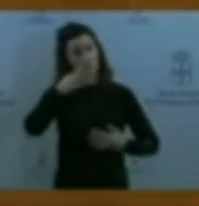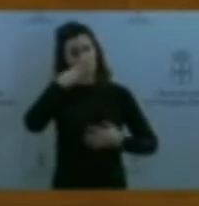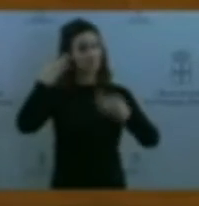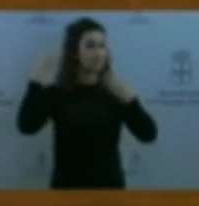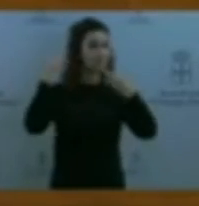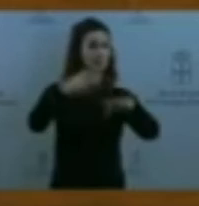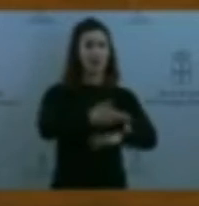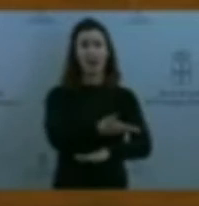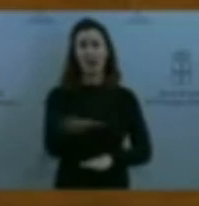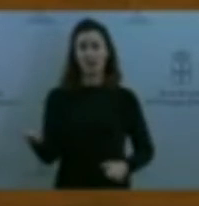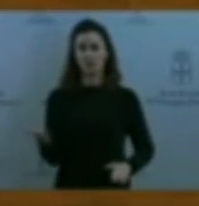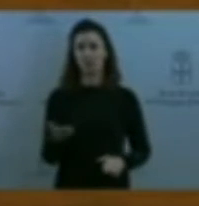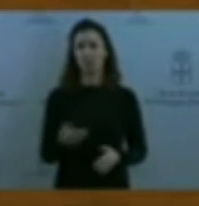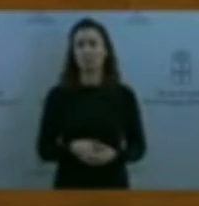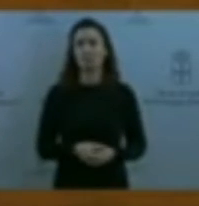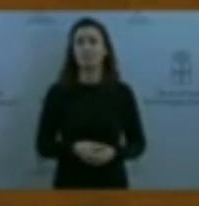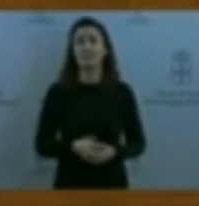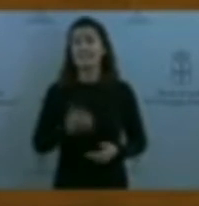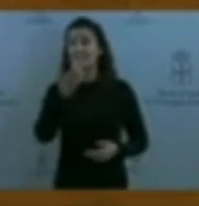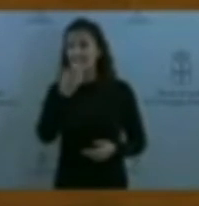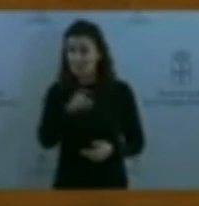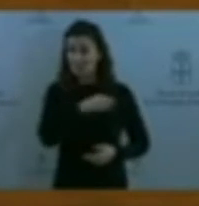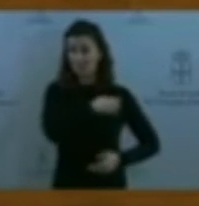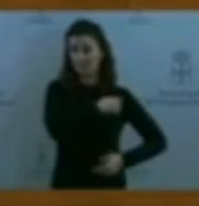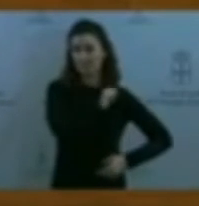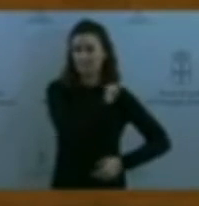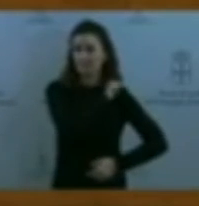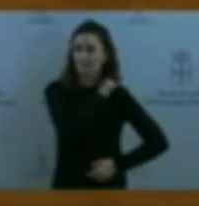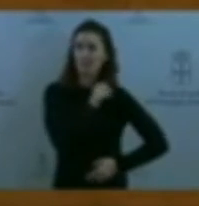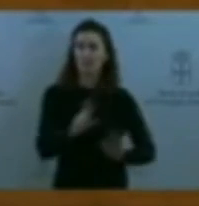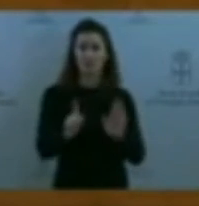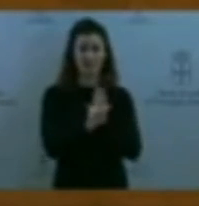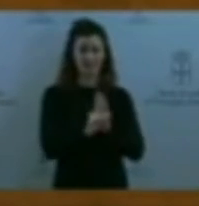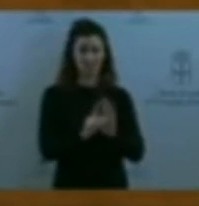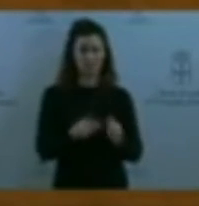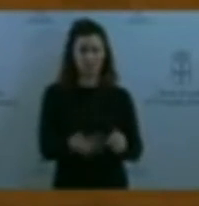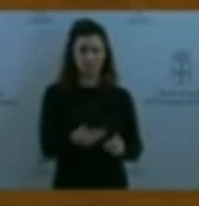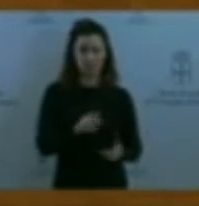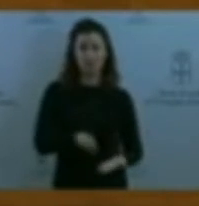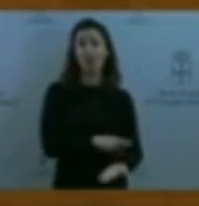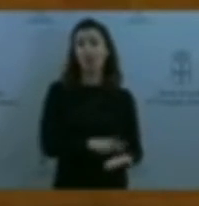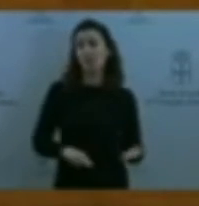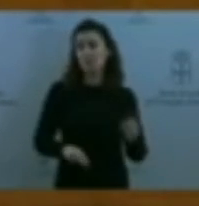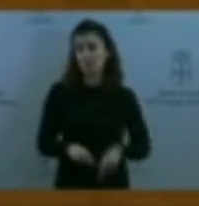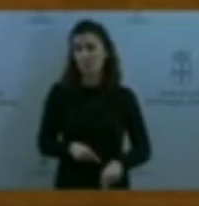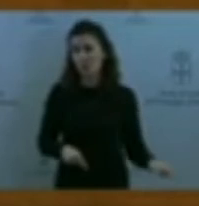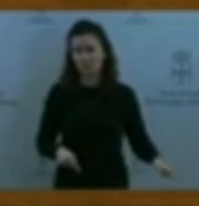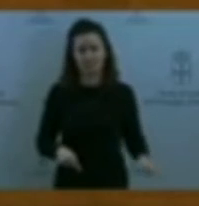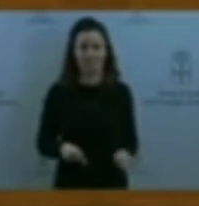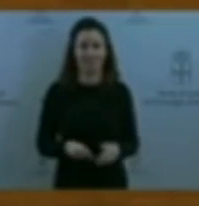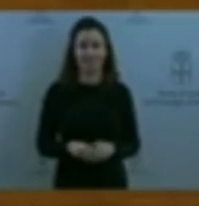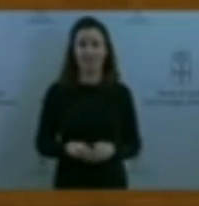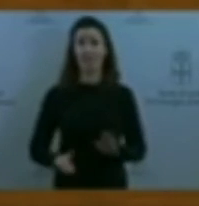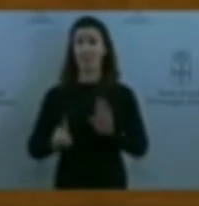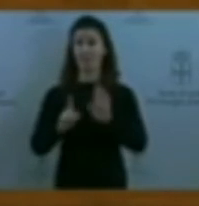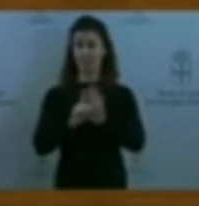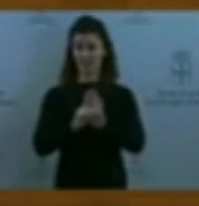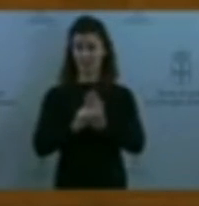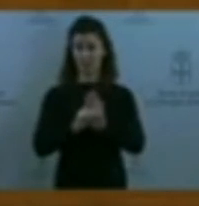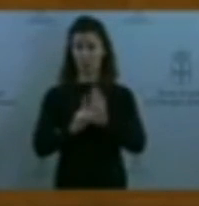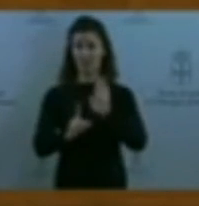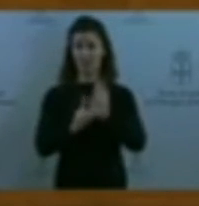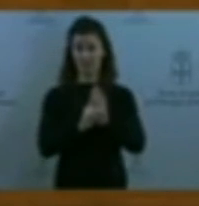van a derogar este decreto basura? Porque no se engañe usted, señor consejero, este decreto, en la parte en lo que me he referido,